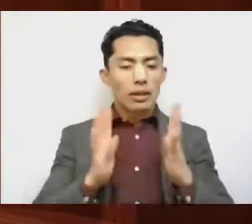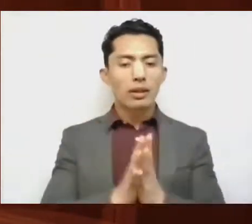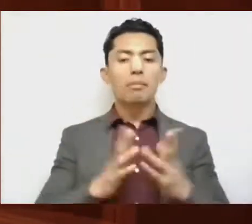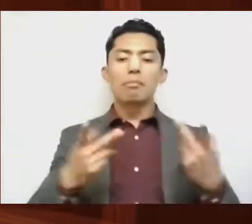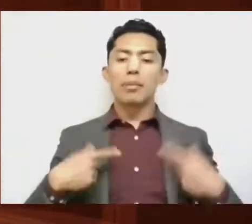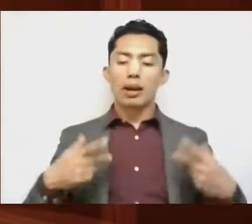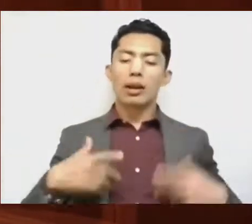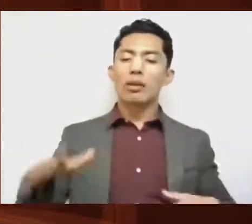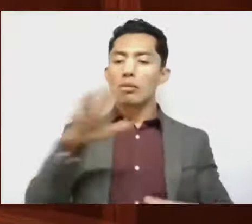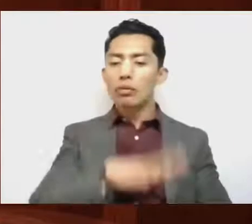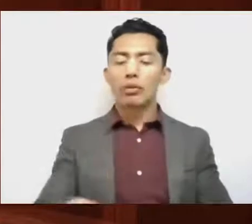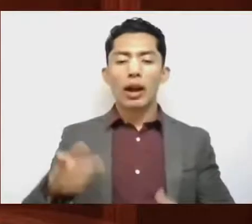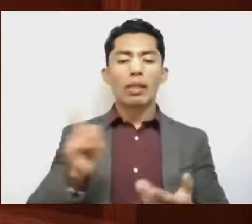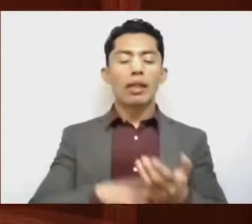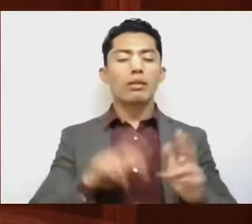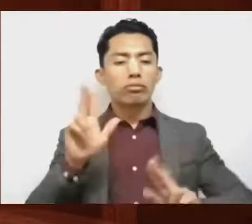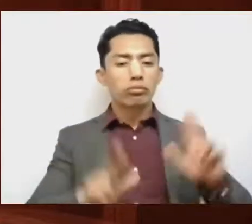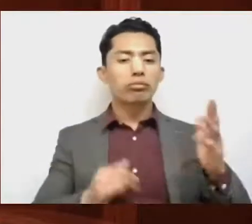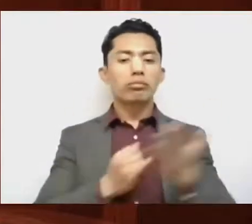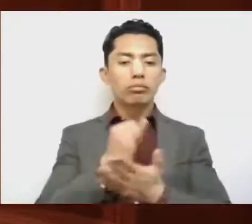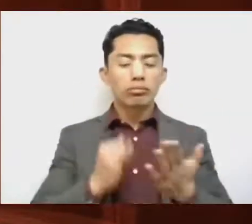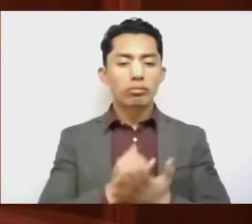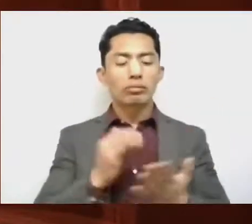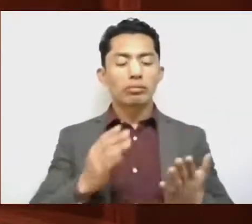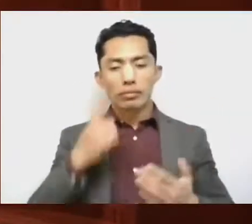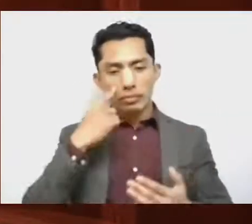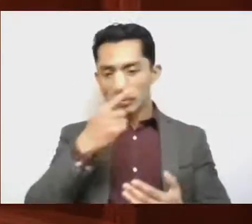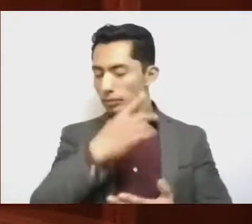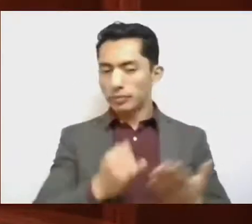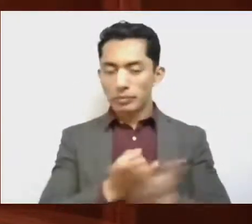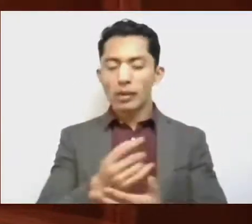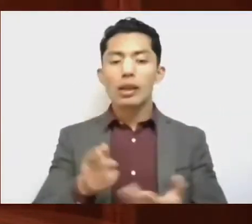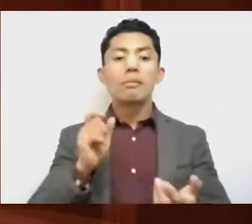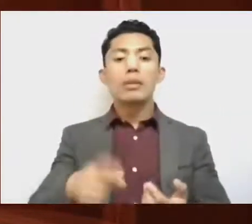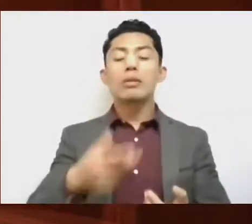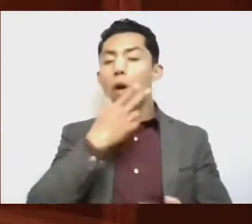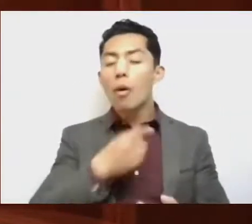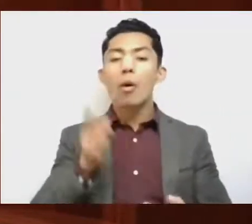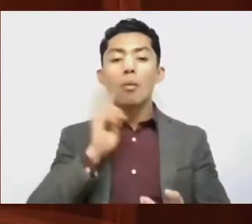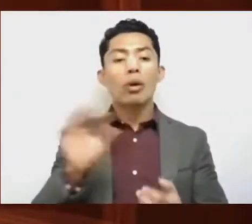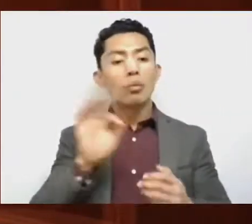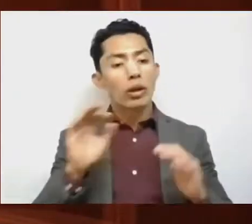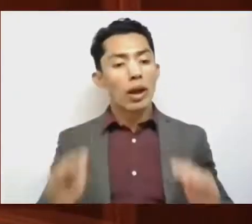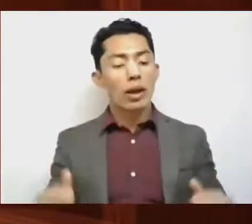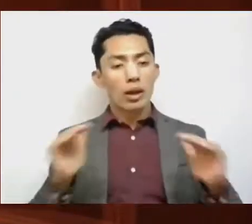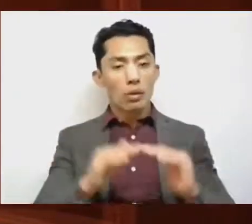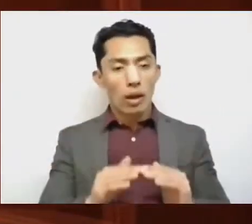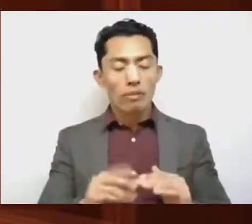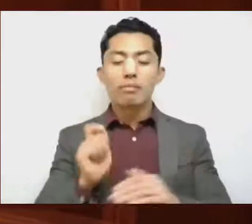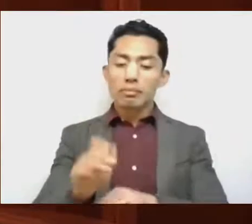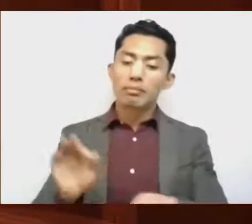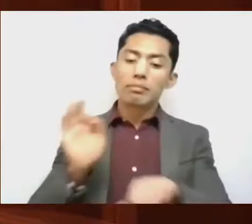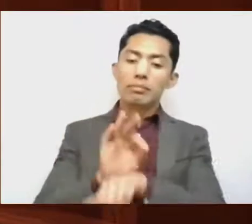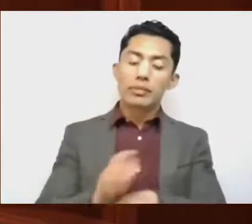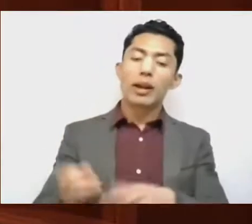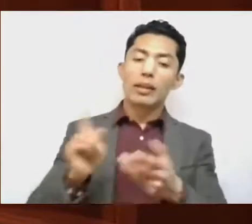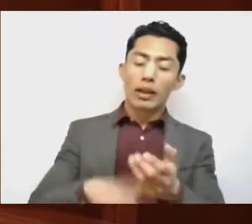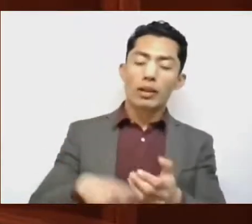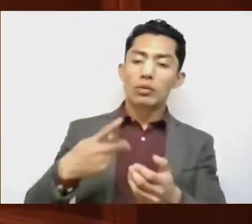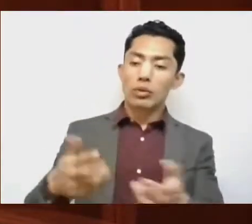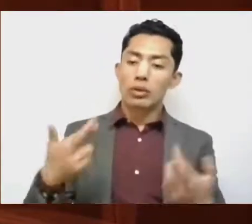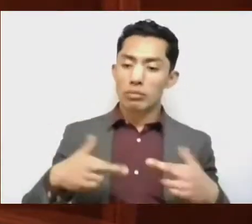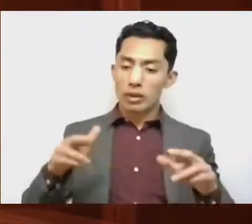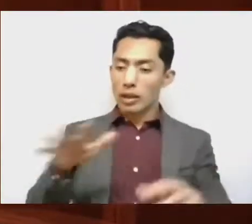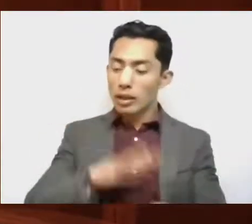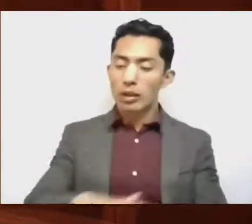vida democrática, fomentar el principio de paridad de género, contribuir a la integración de los órganos de representación